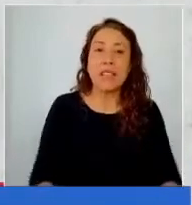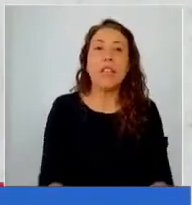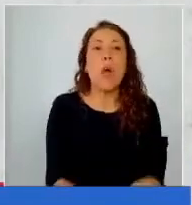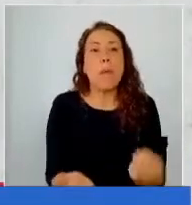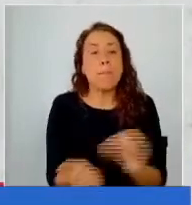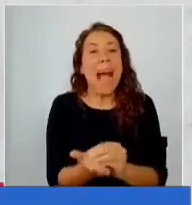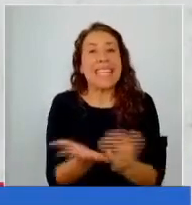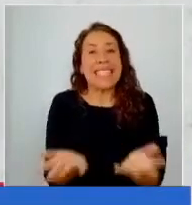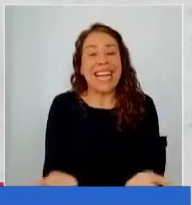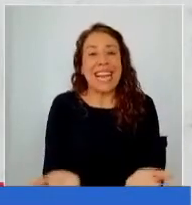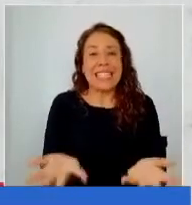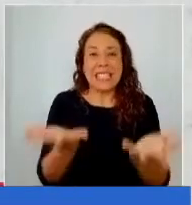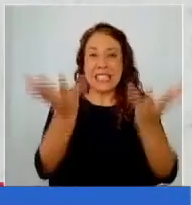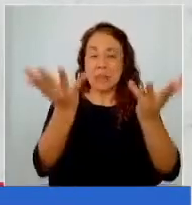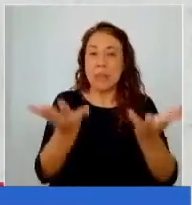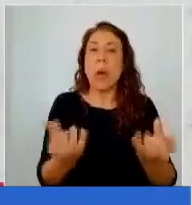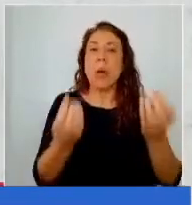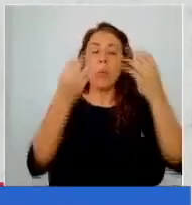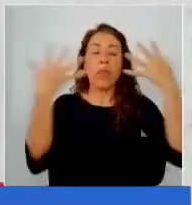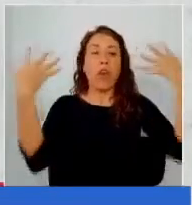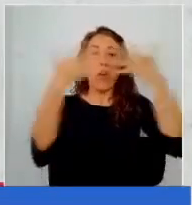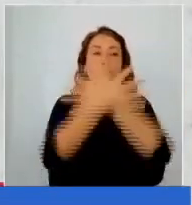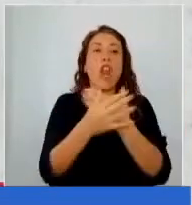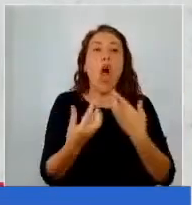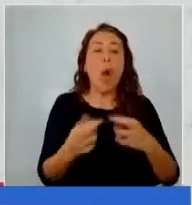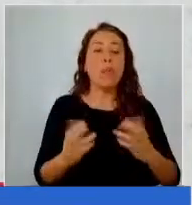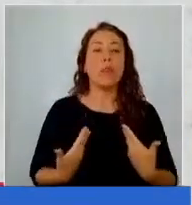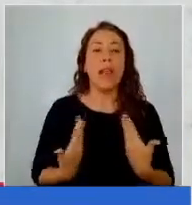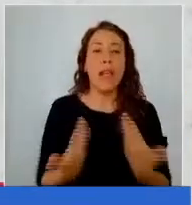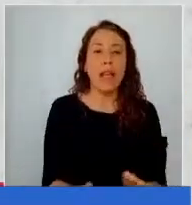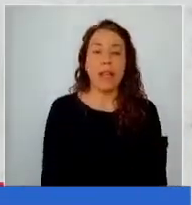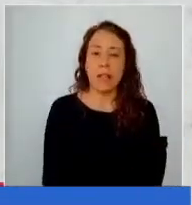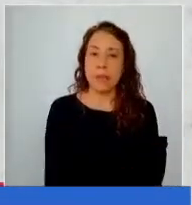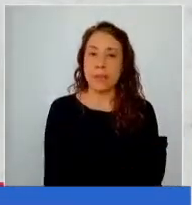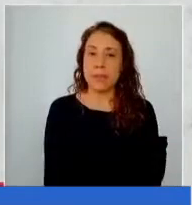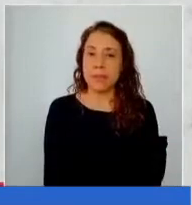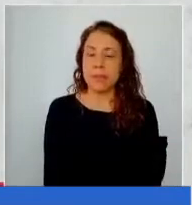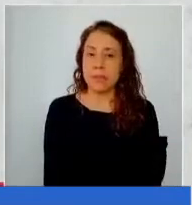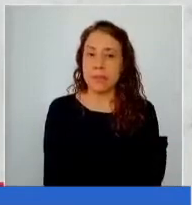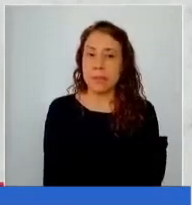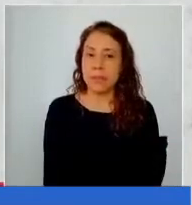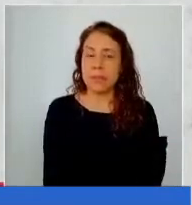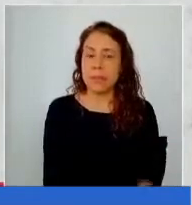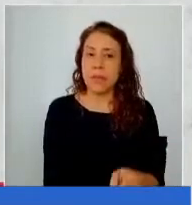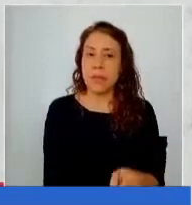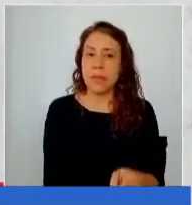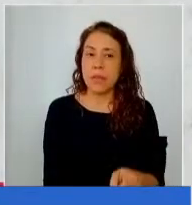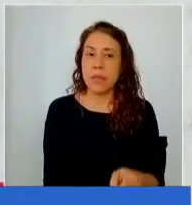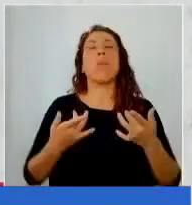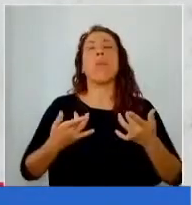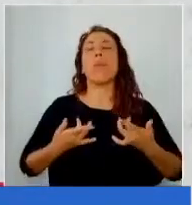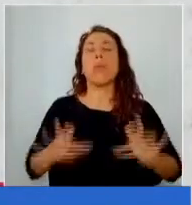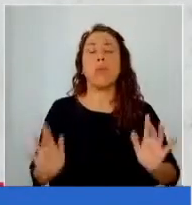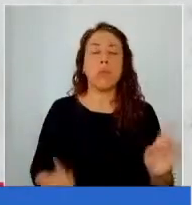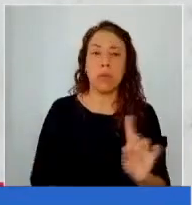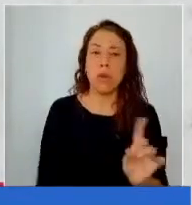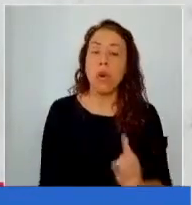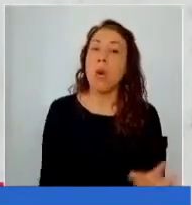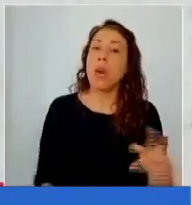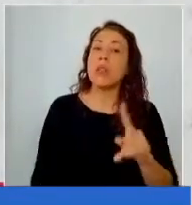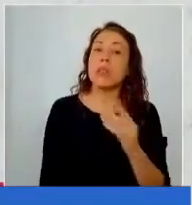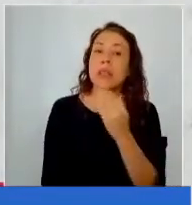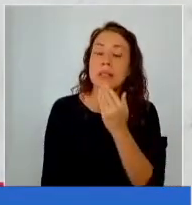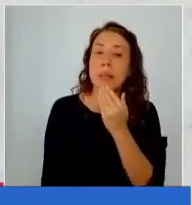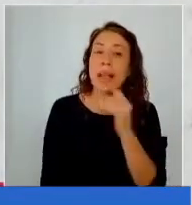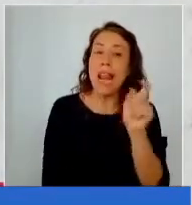perdiendo la oportunidad de alcanzar el desarrollo ya el texto no cabe La indiferencia en la pasividad mucho menos entre quienes estamos